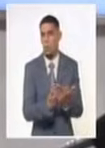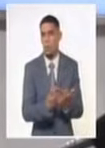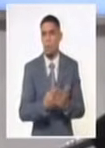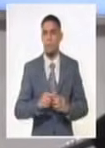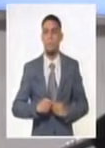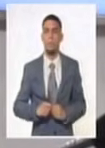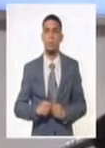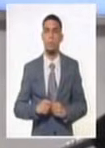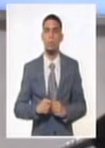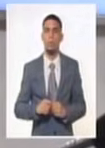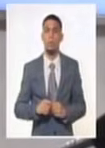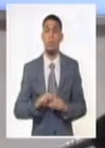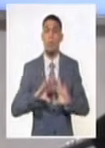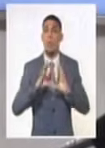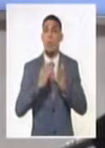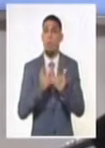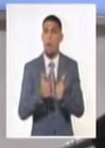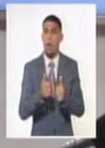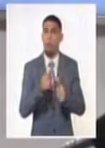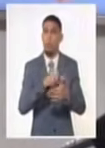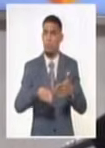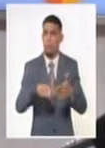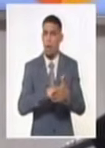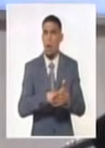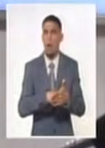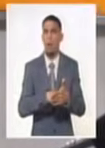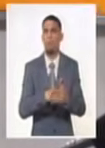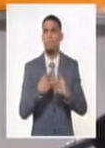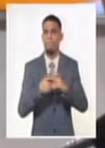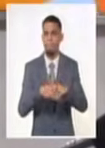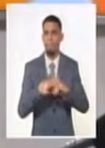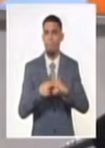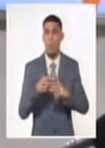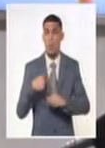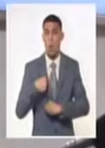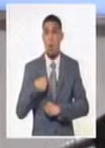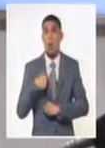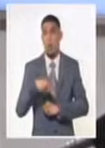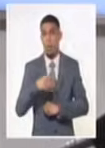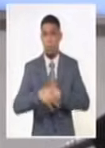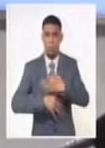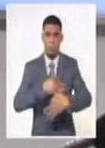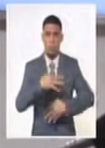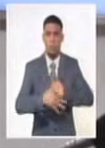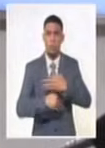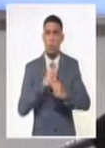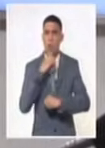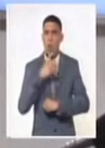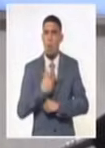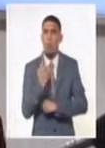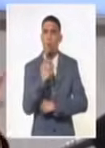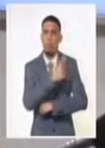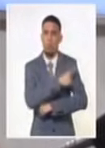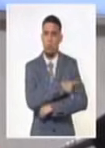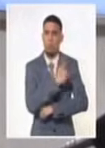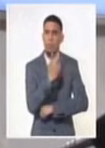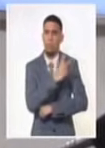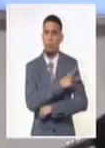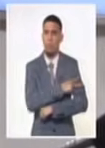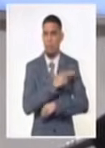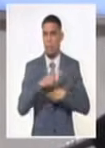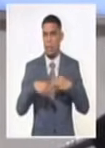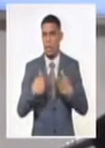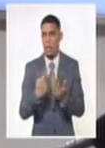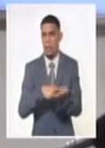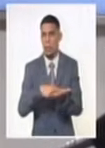todo y me gustaría ir comentando lo que ha sucedido en cada nivel educativo y de paso entonces ir viendo, transcurrido algo